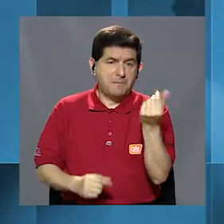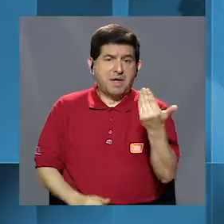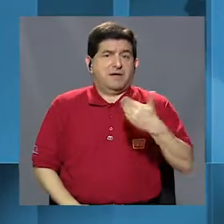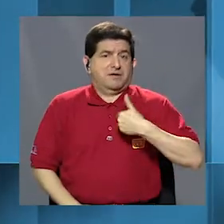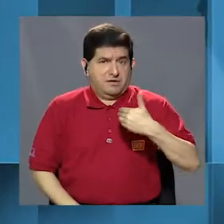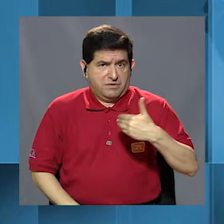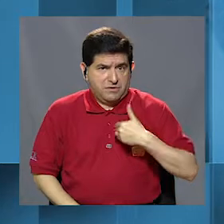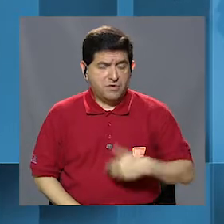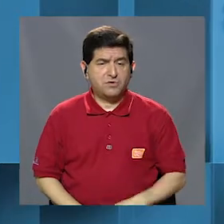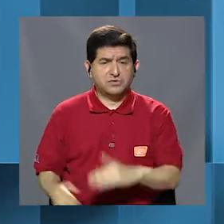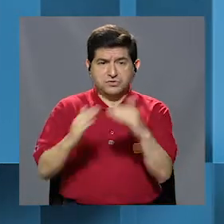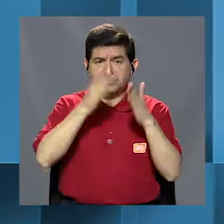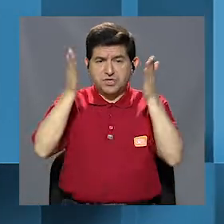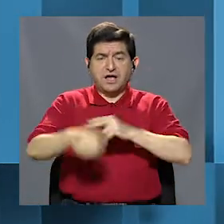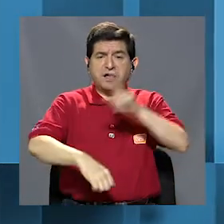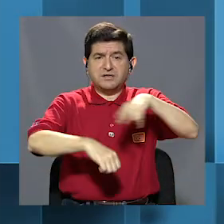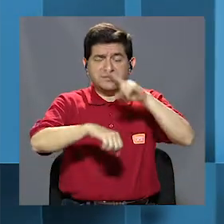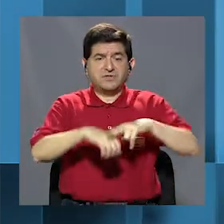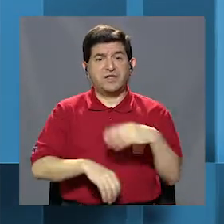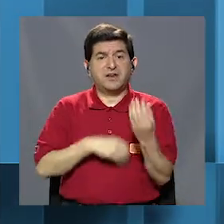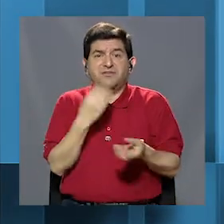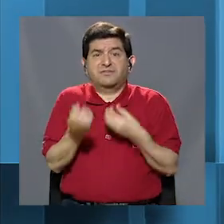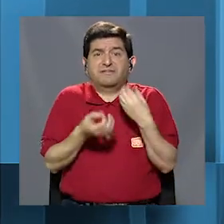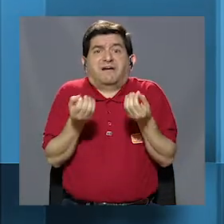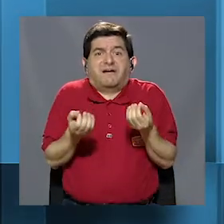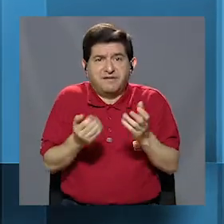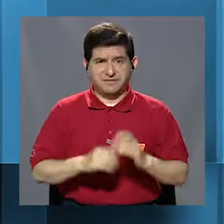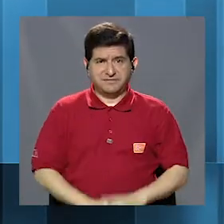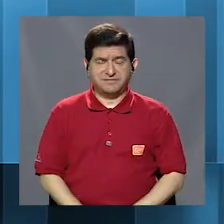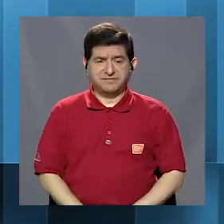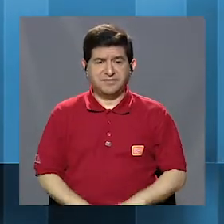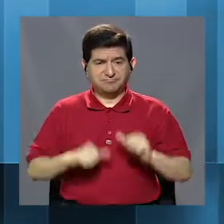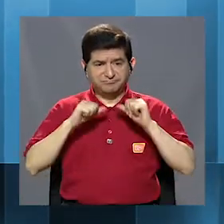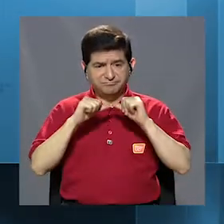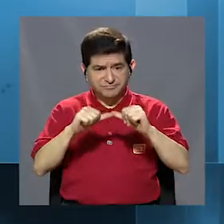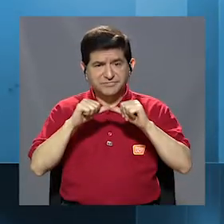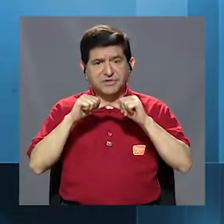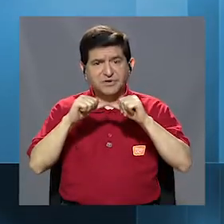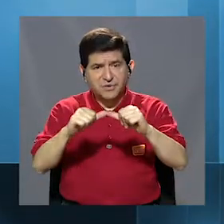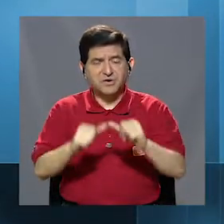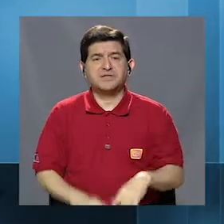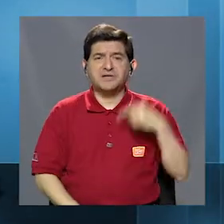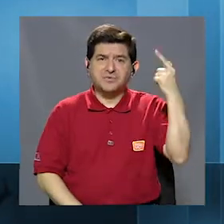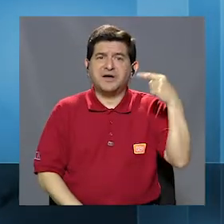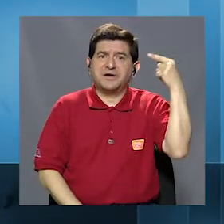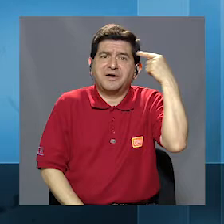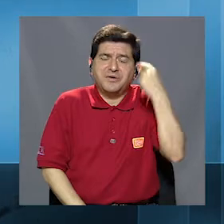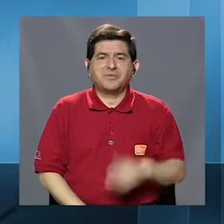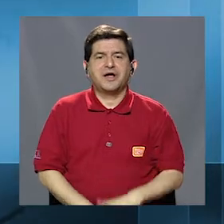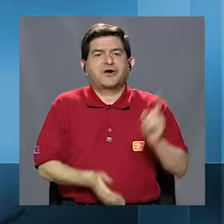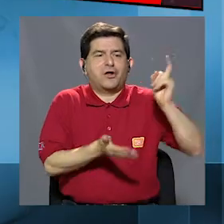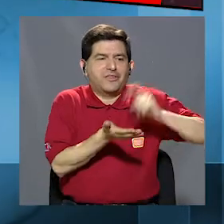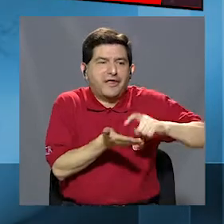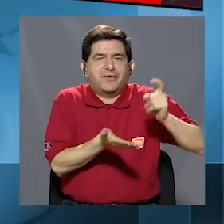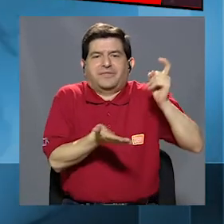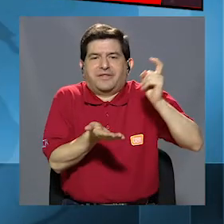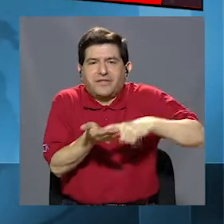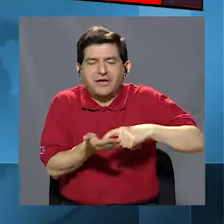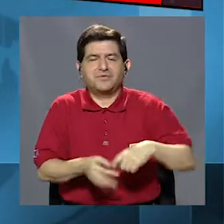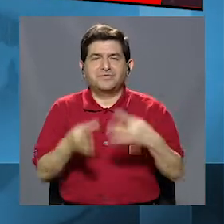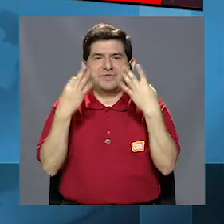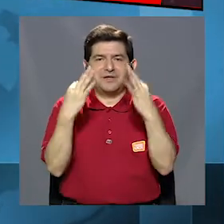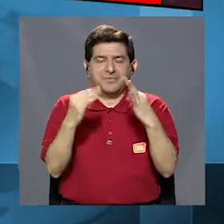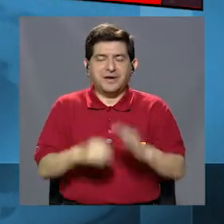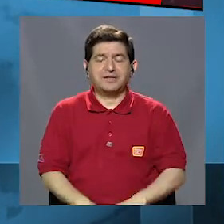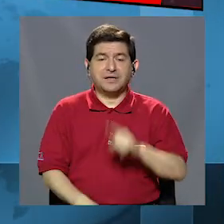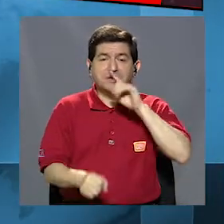dinero disponible, al ciudadano común no le quedará más remedio que seguir los pasos del gobierno, endeudarse